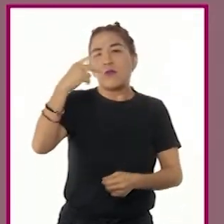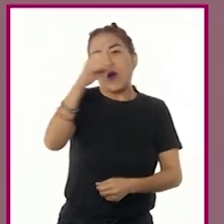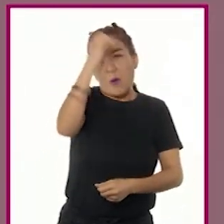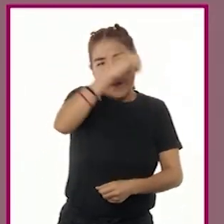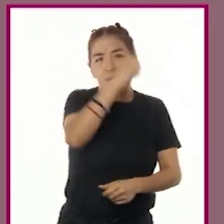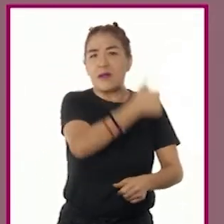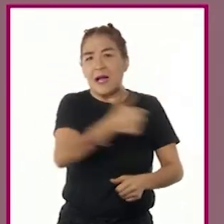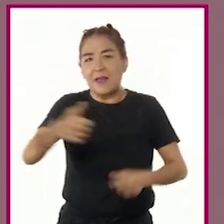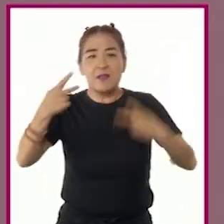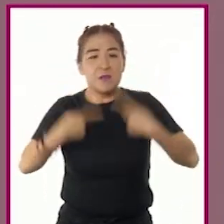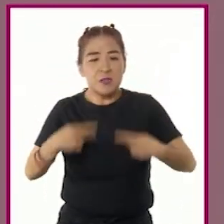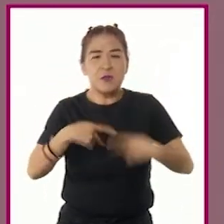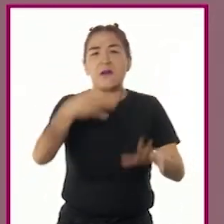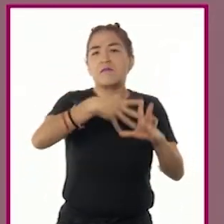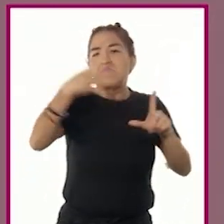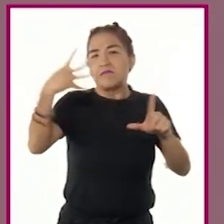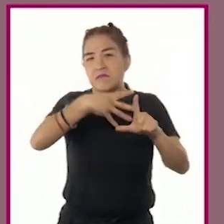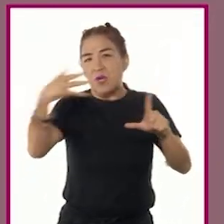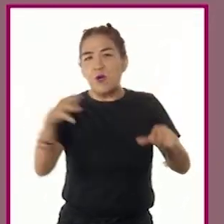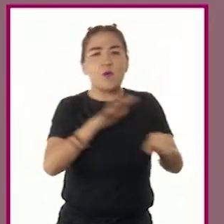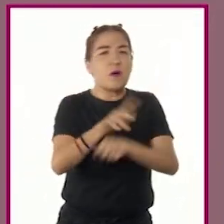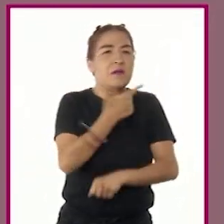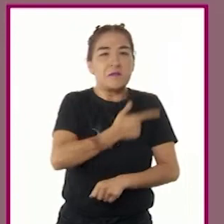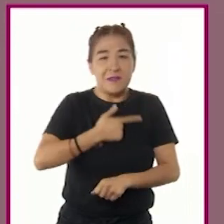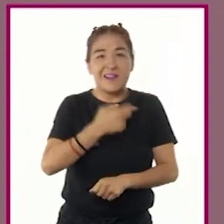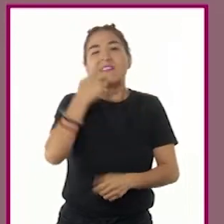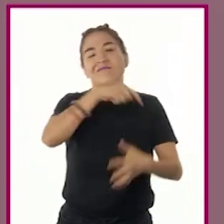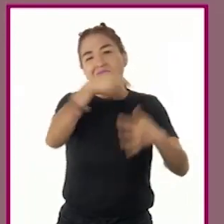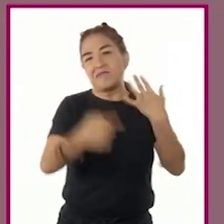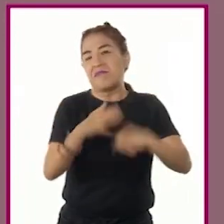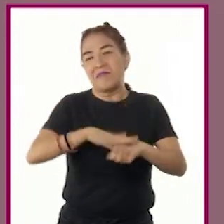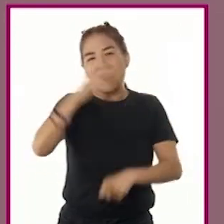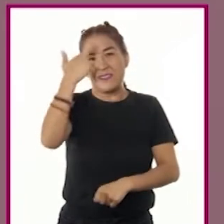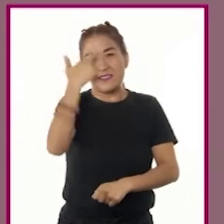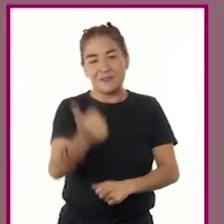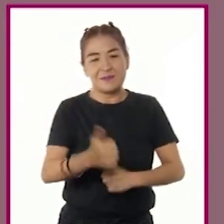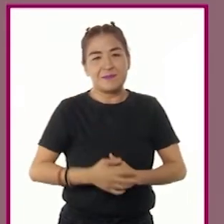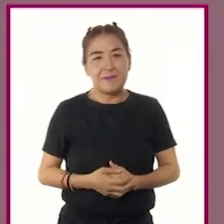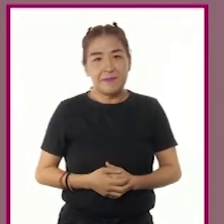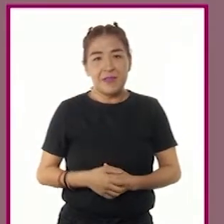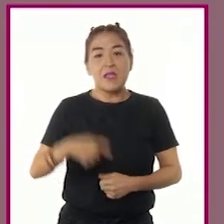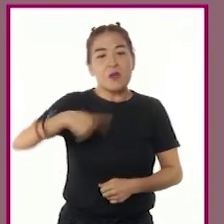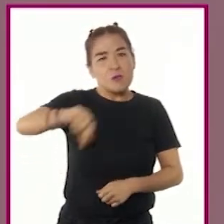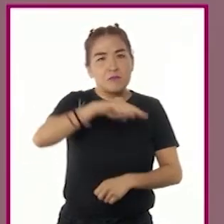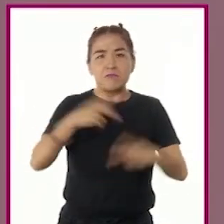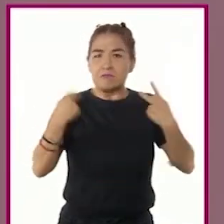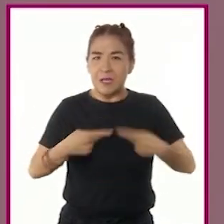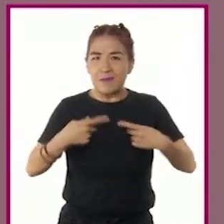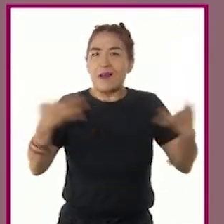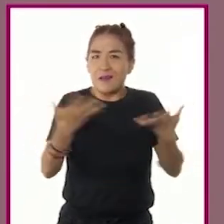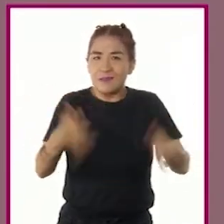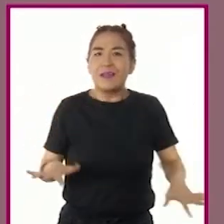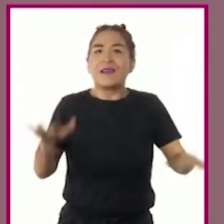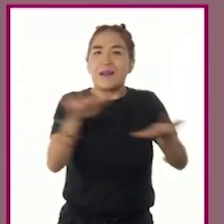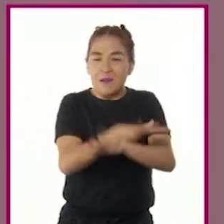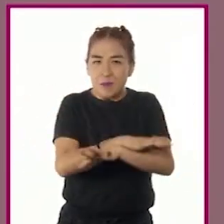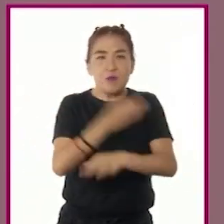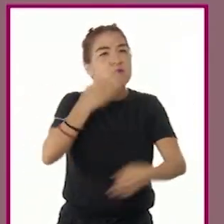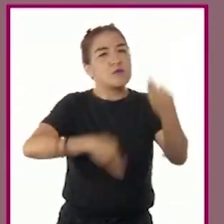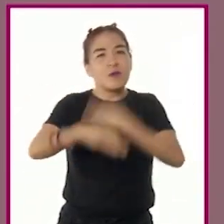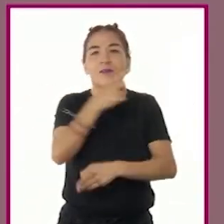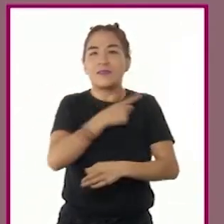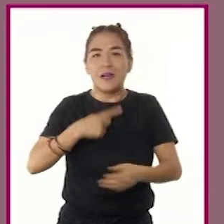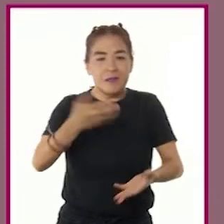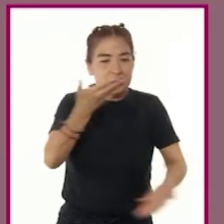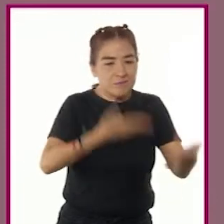opiniones, las preferencias sexuales, entre otros factores. Somos agentes de cambio. Todos debemos contribuir